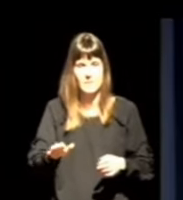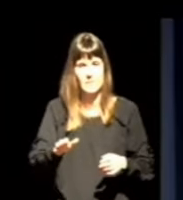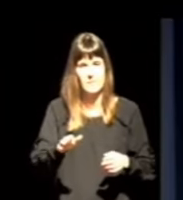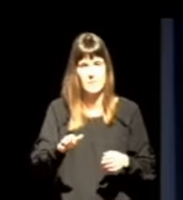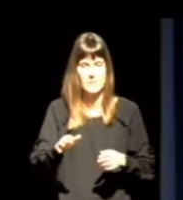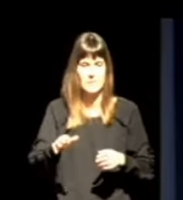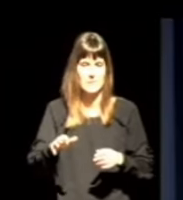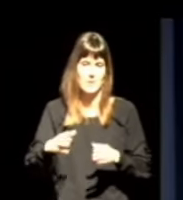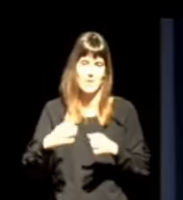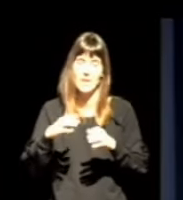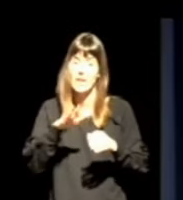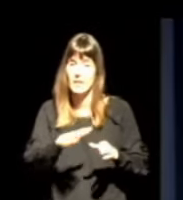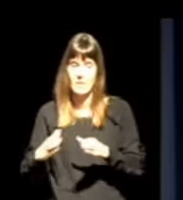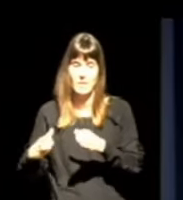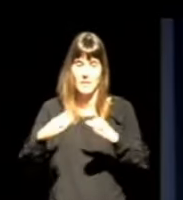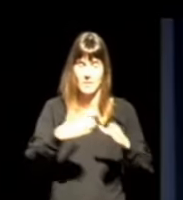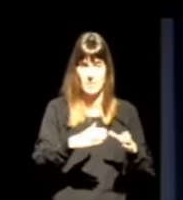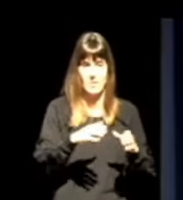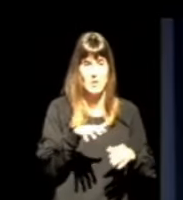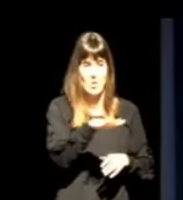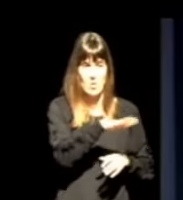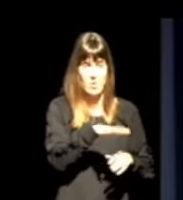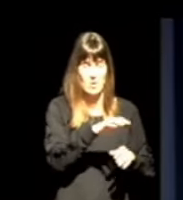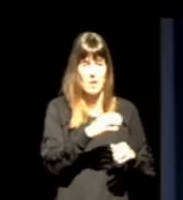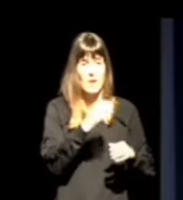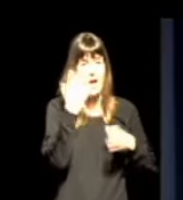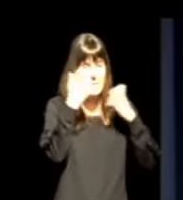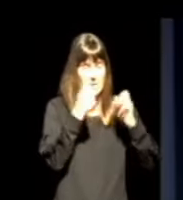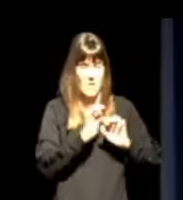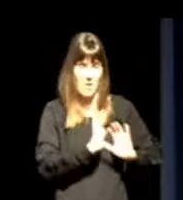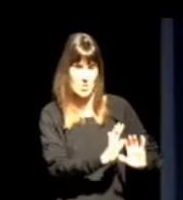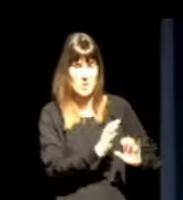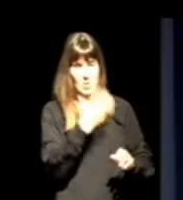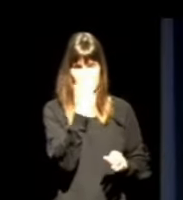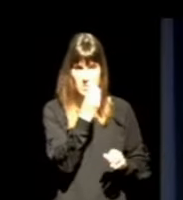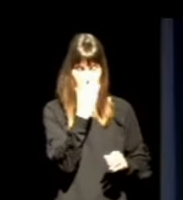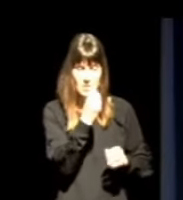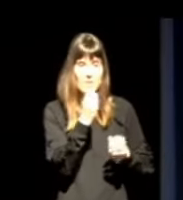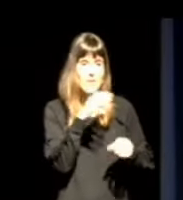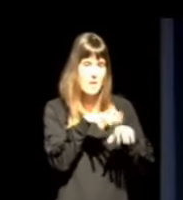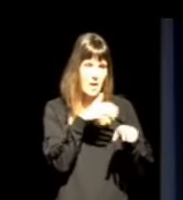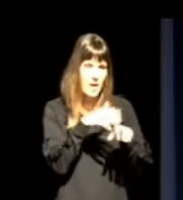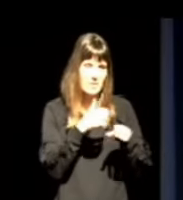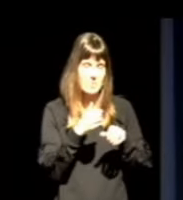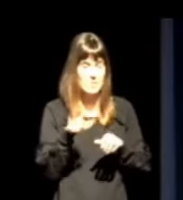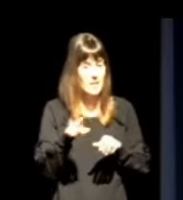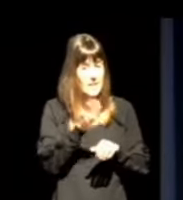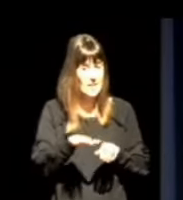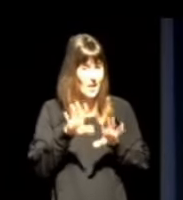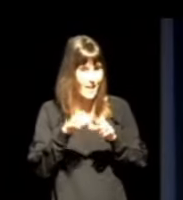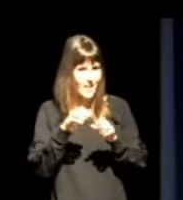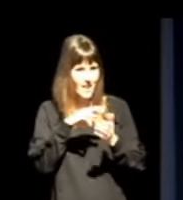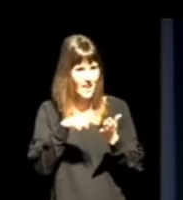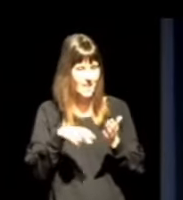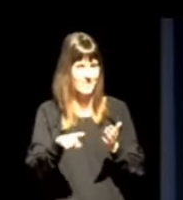refugios de perros y de gatos. Los niños están empezando a aprender a leer y entonces cogen un